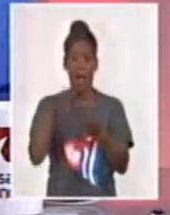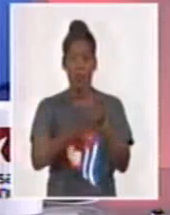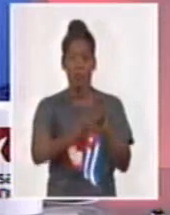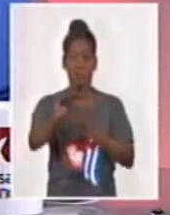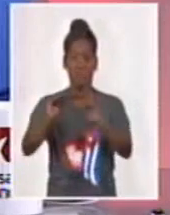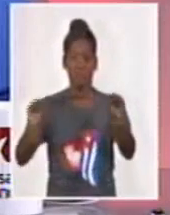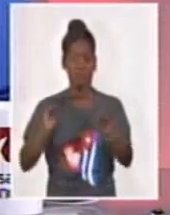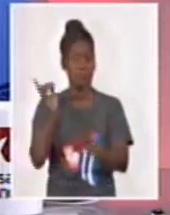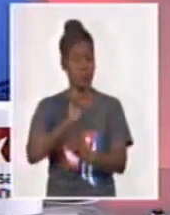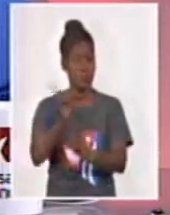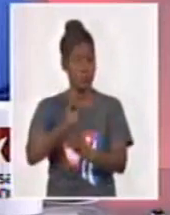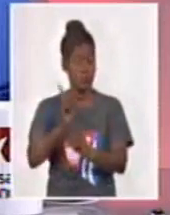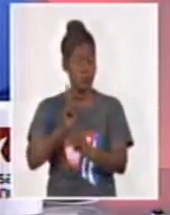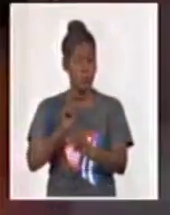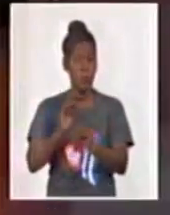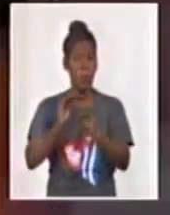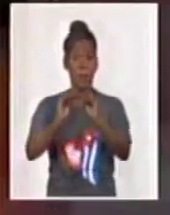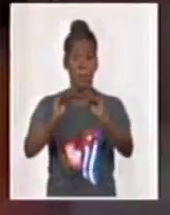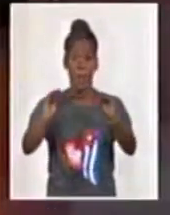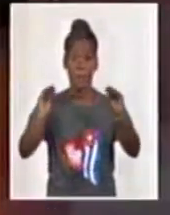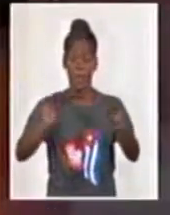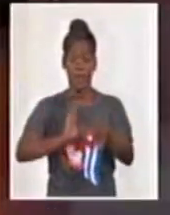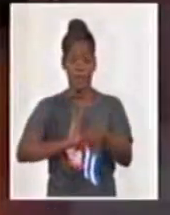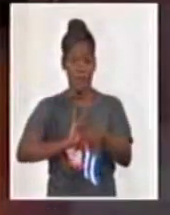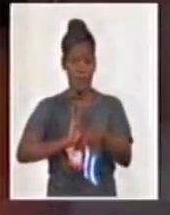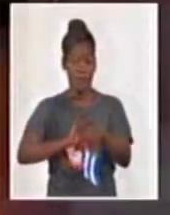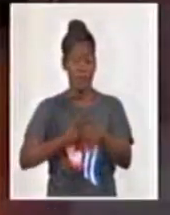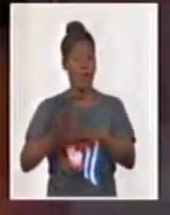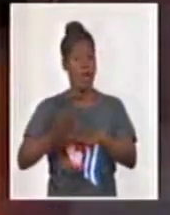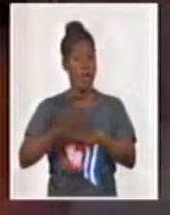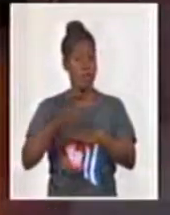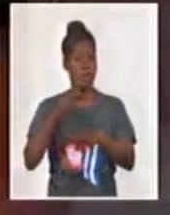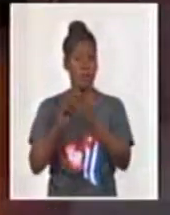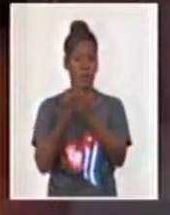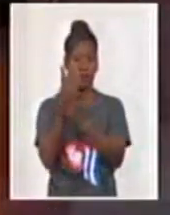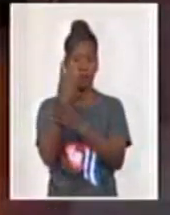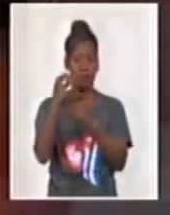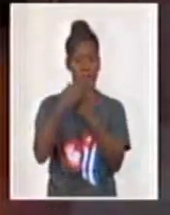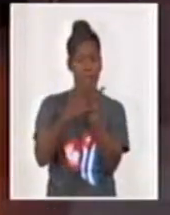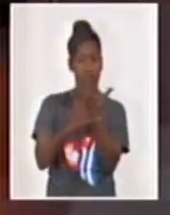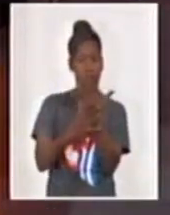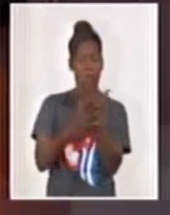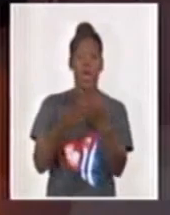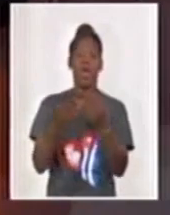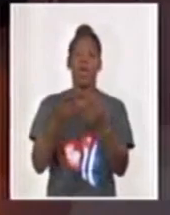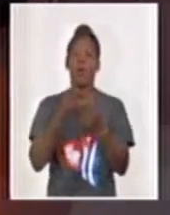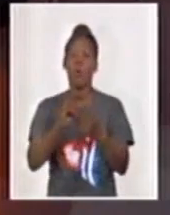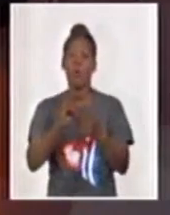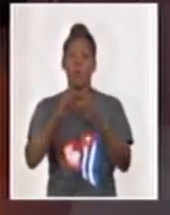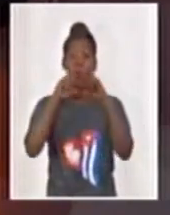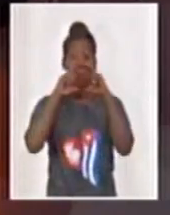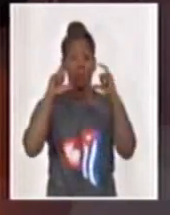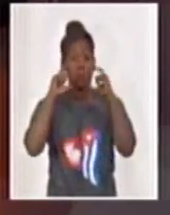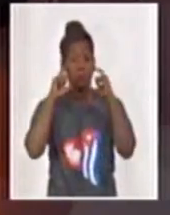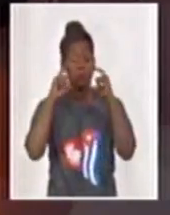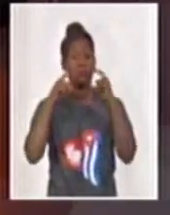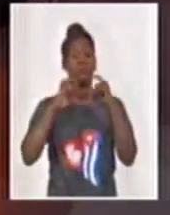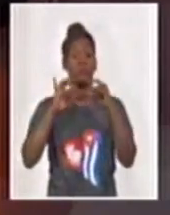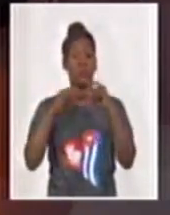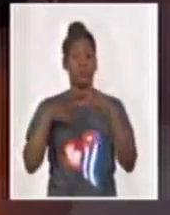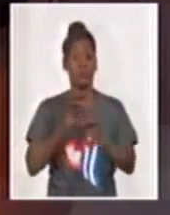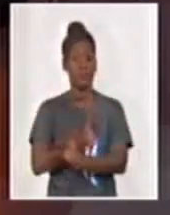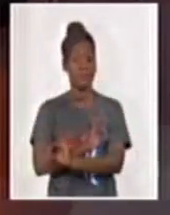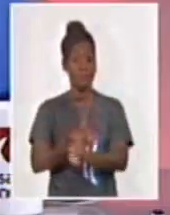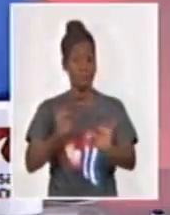como lo que planteaba la ministra, el tema de los precios. Pues si un recurso cuesta un poquito más caro, por supuesto se eleva el precio, pero está el servicio en cada uno de los